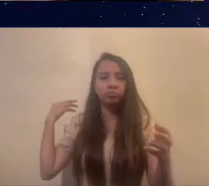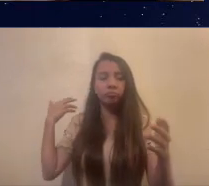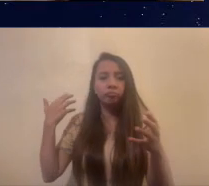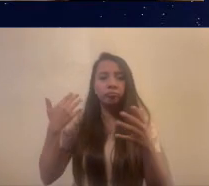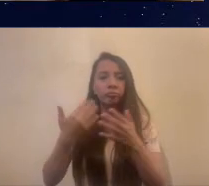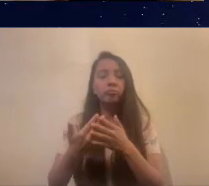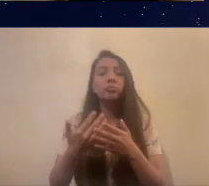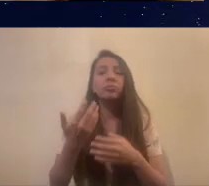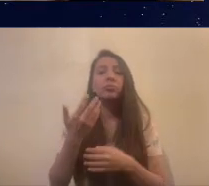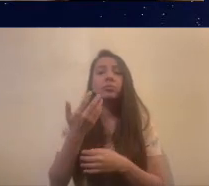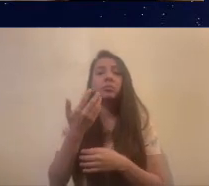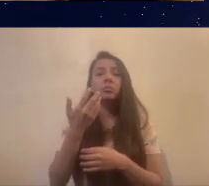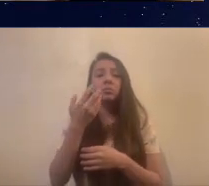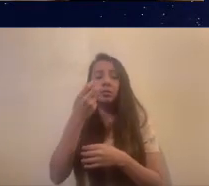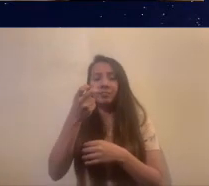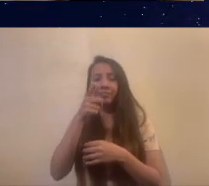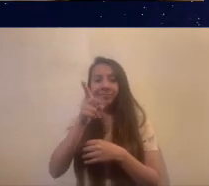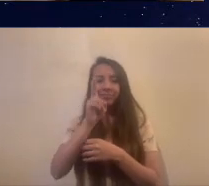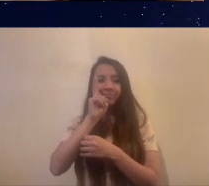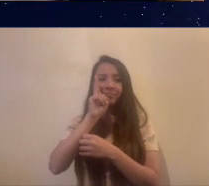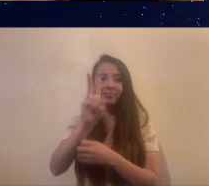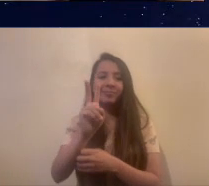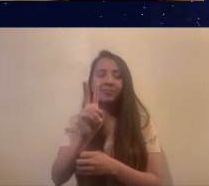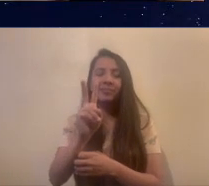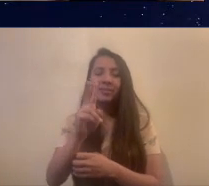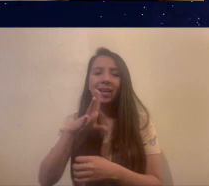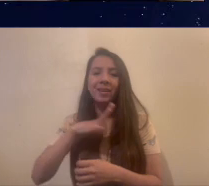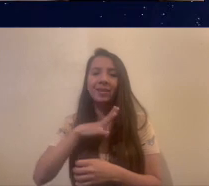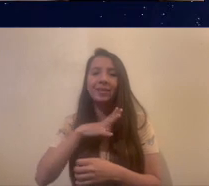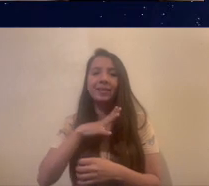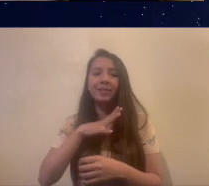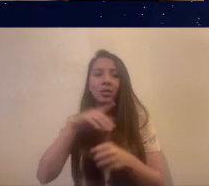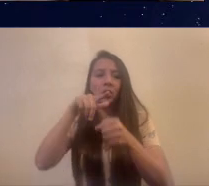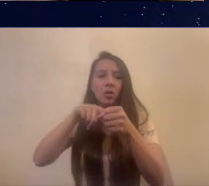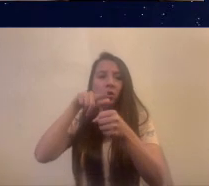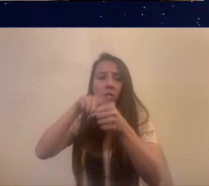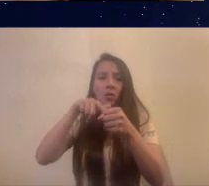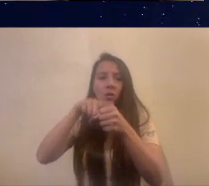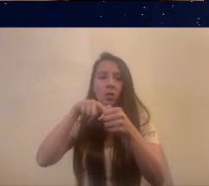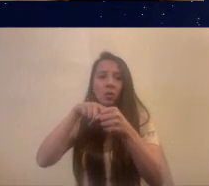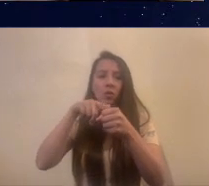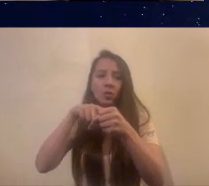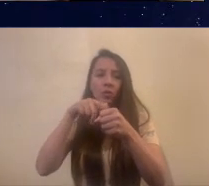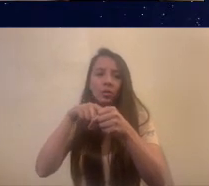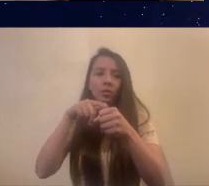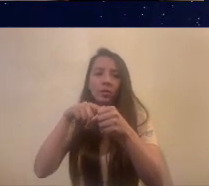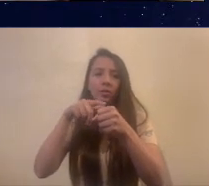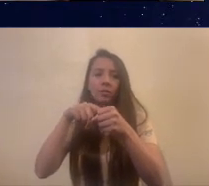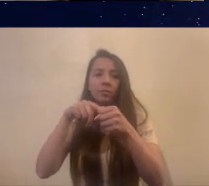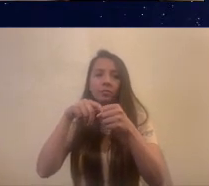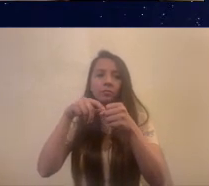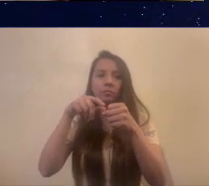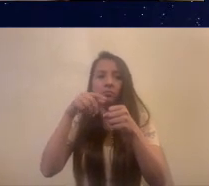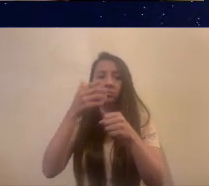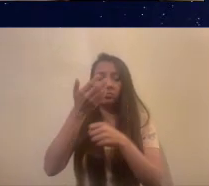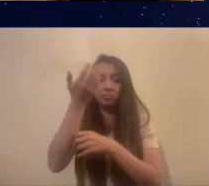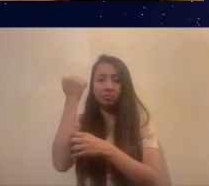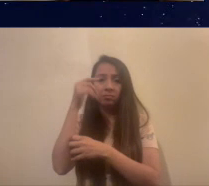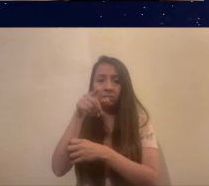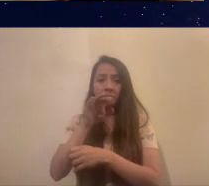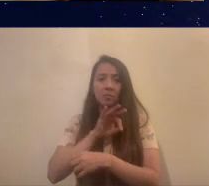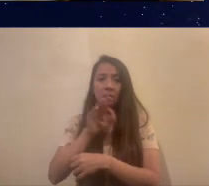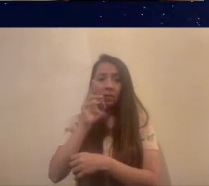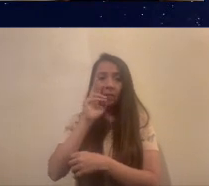espacial. Cada una de estas líneas que pueden observar ahí, que está representado por un color, no sé, bueno, abajo del simbolito de